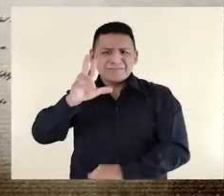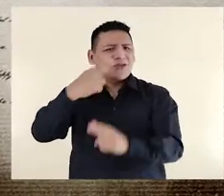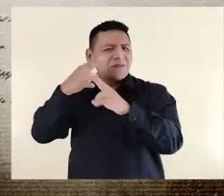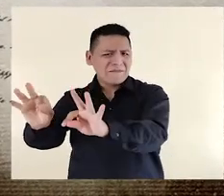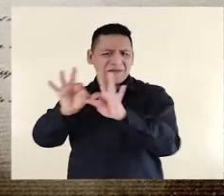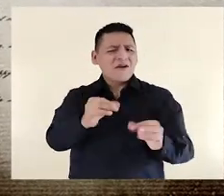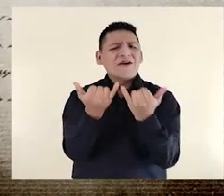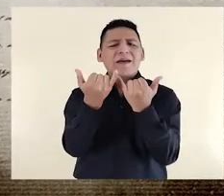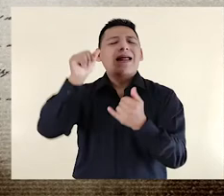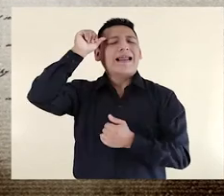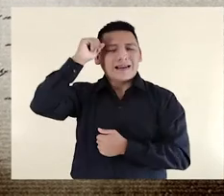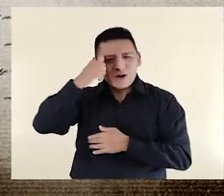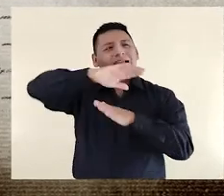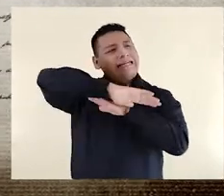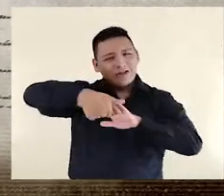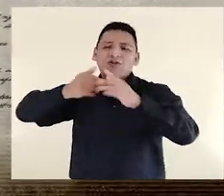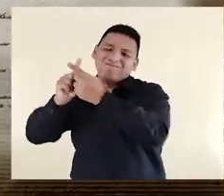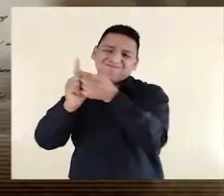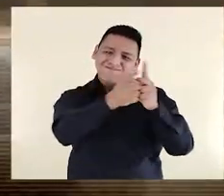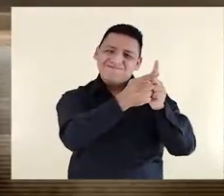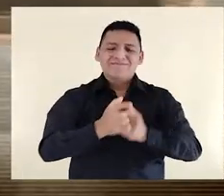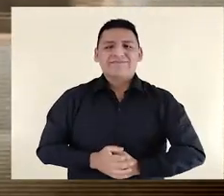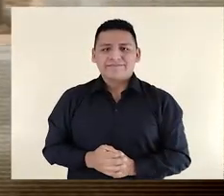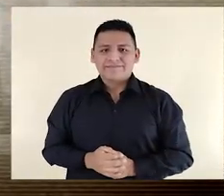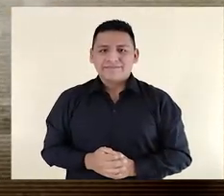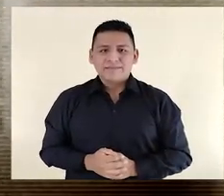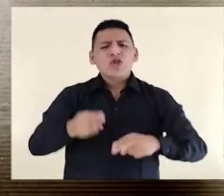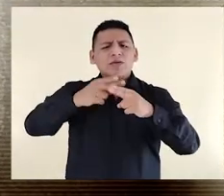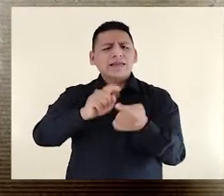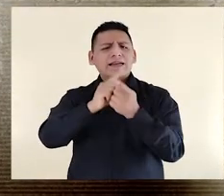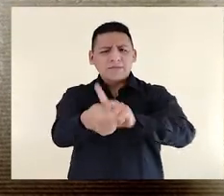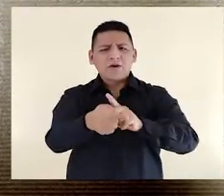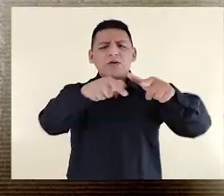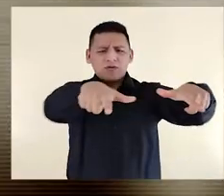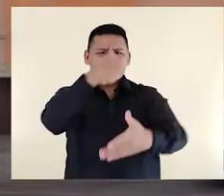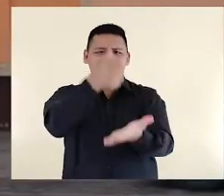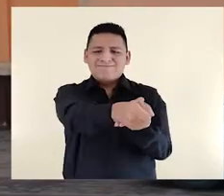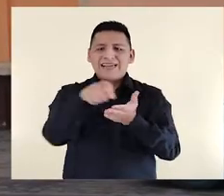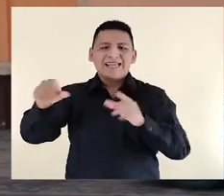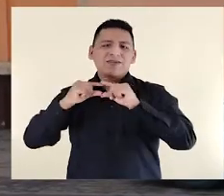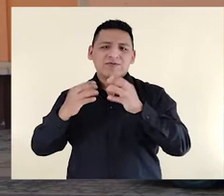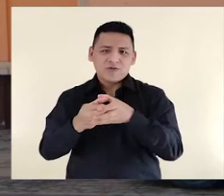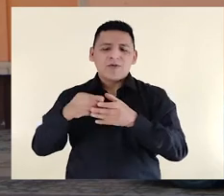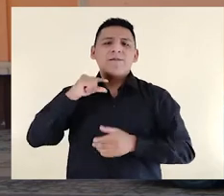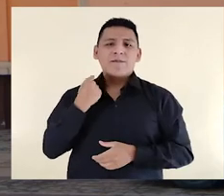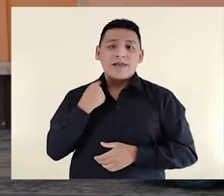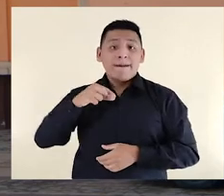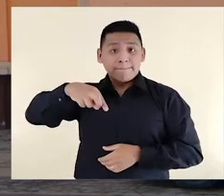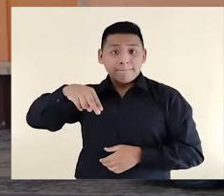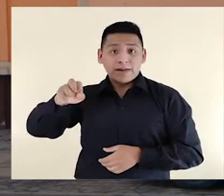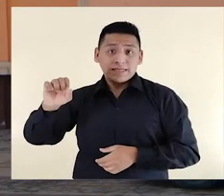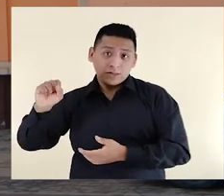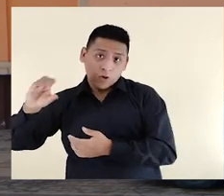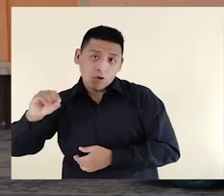1615. Nombre similar al actual para confirmar que muchas cosas dan vueltas. Cambió el nombre cuando adquirieron el terreno los padres mínimos